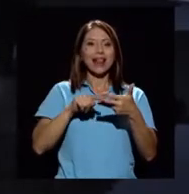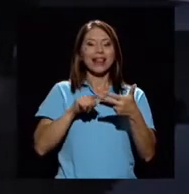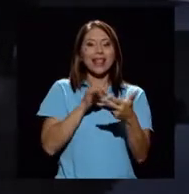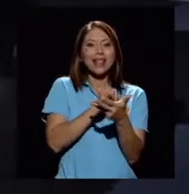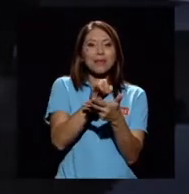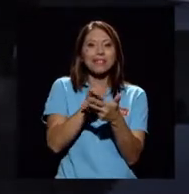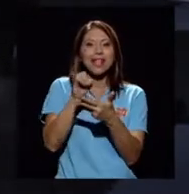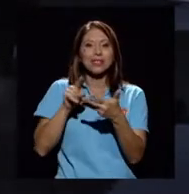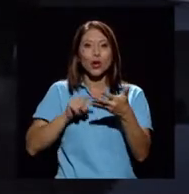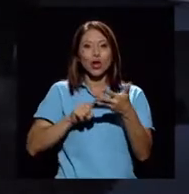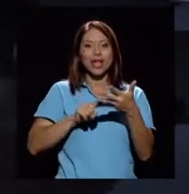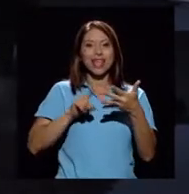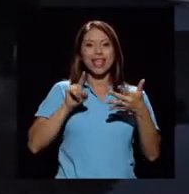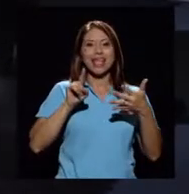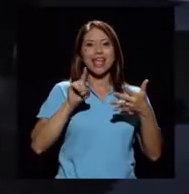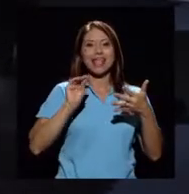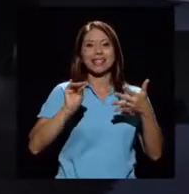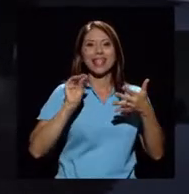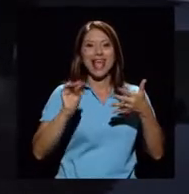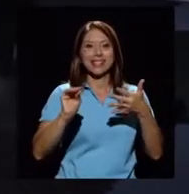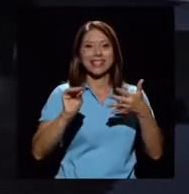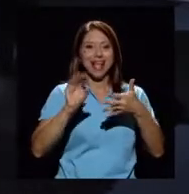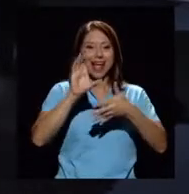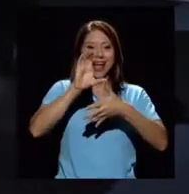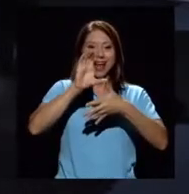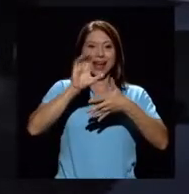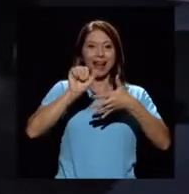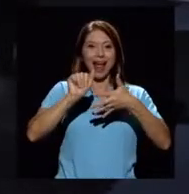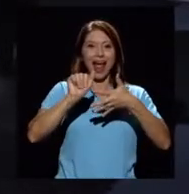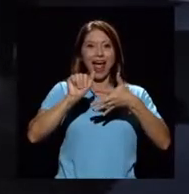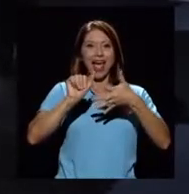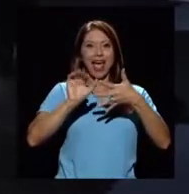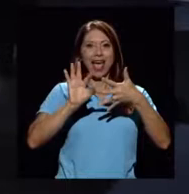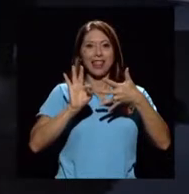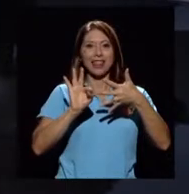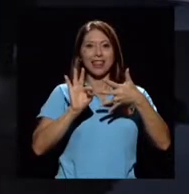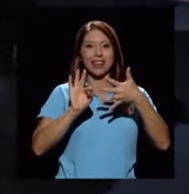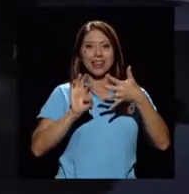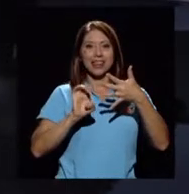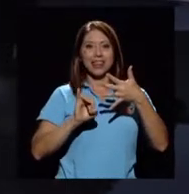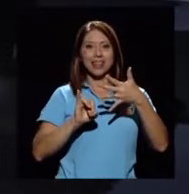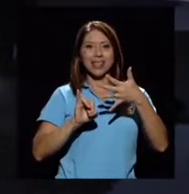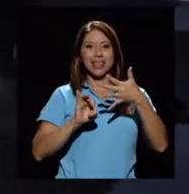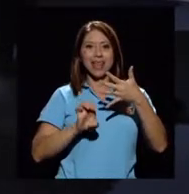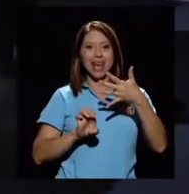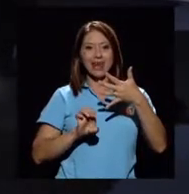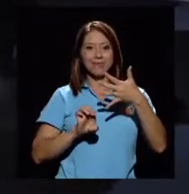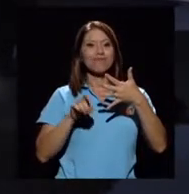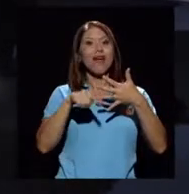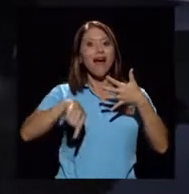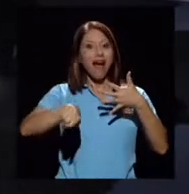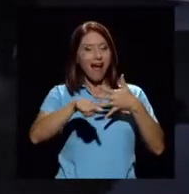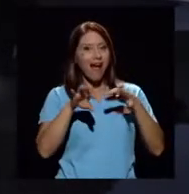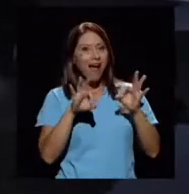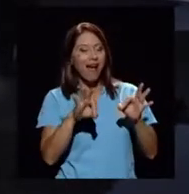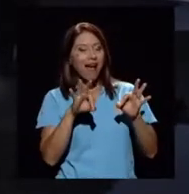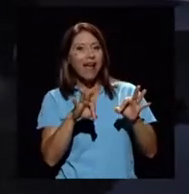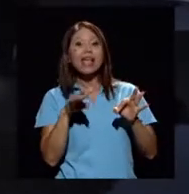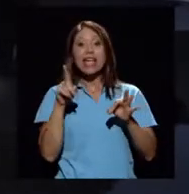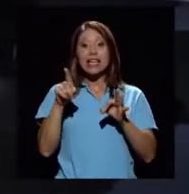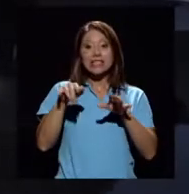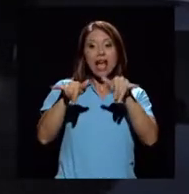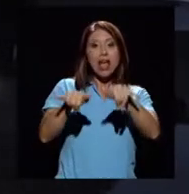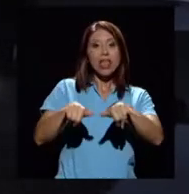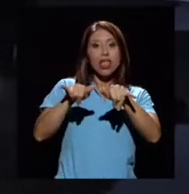ninguna letra. Ninguna letra. Uh-huh. Sí, y está ubicado en Turrialba, donde hay, muy cerca de donde